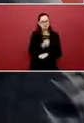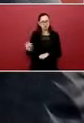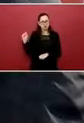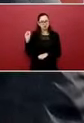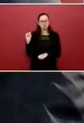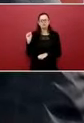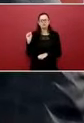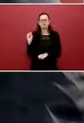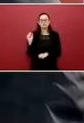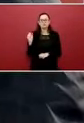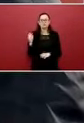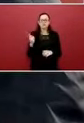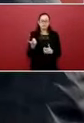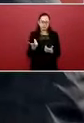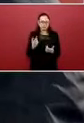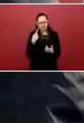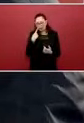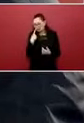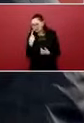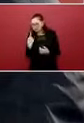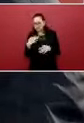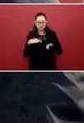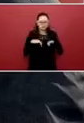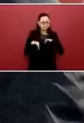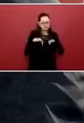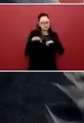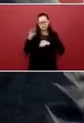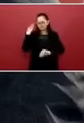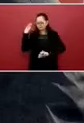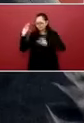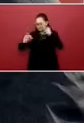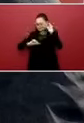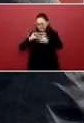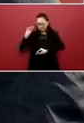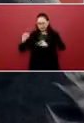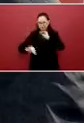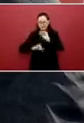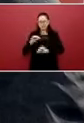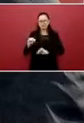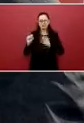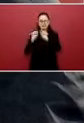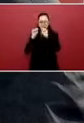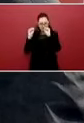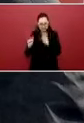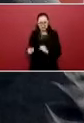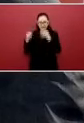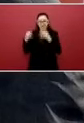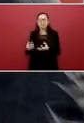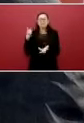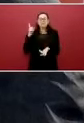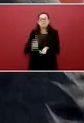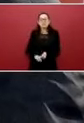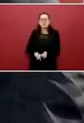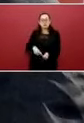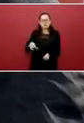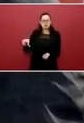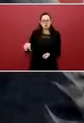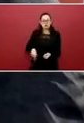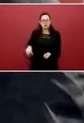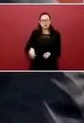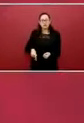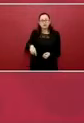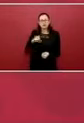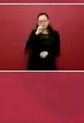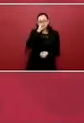está trabajando para tener un sistema de comunicación eficaz al interior del gobierno y hacia